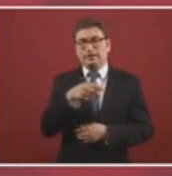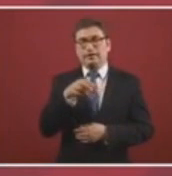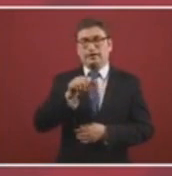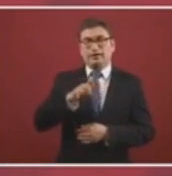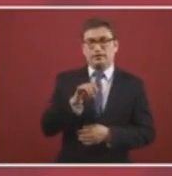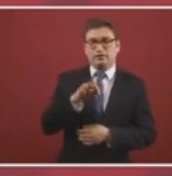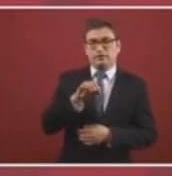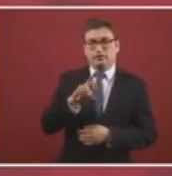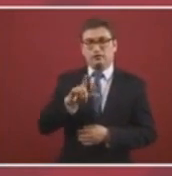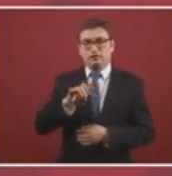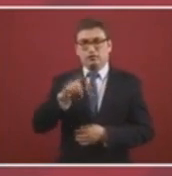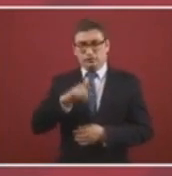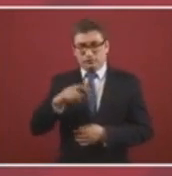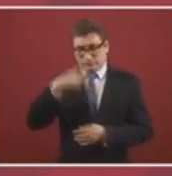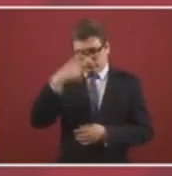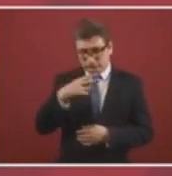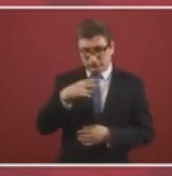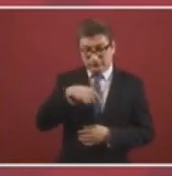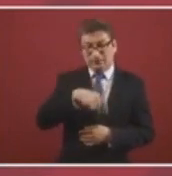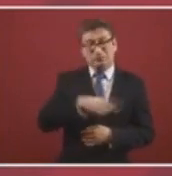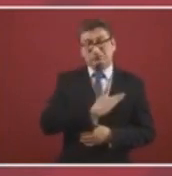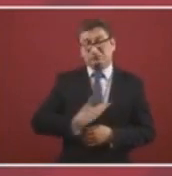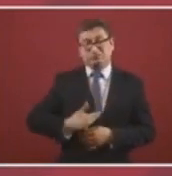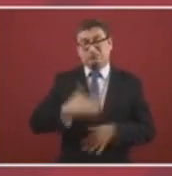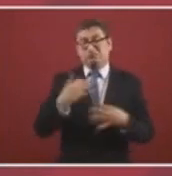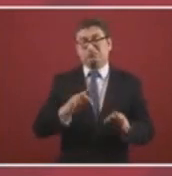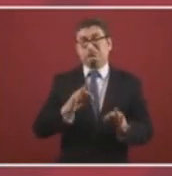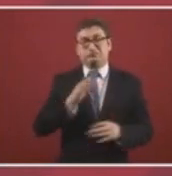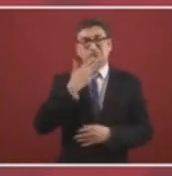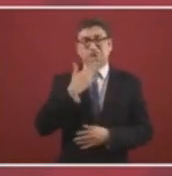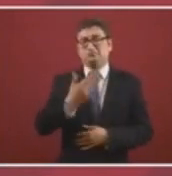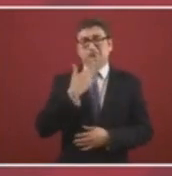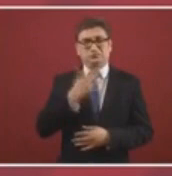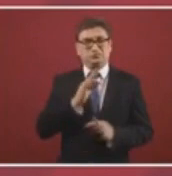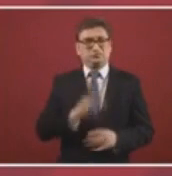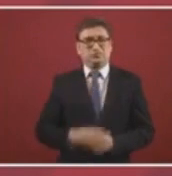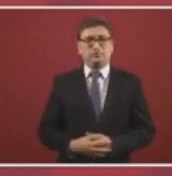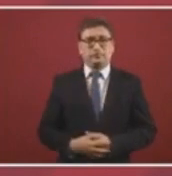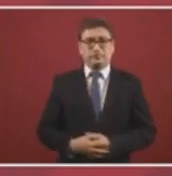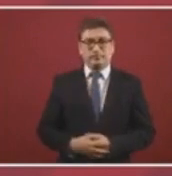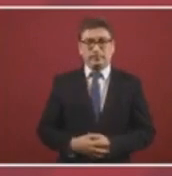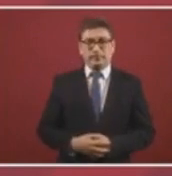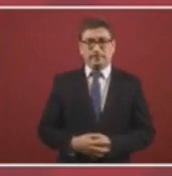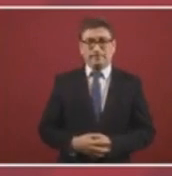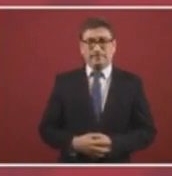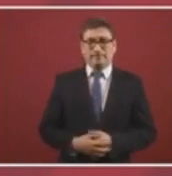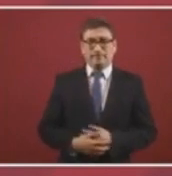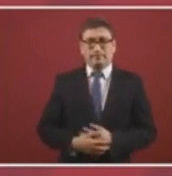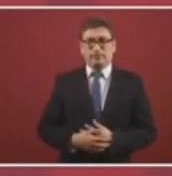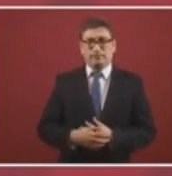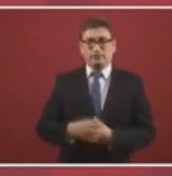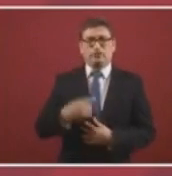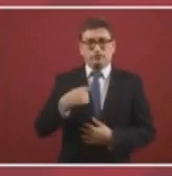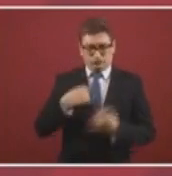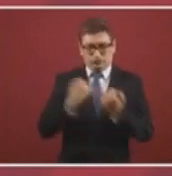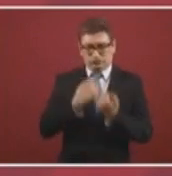México. Fue un buen presidente de México, Adolfo López Mateos. Como yo diría también don Adolfo